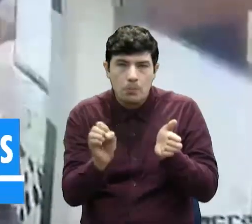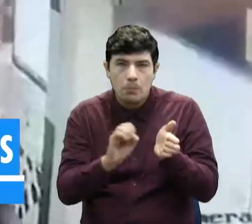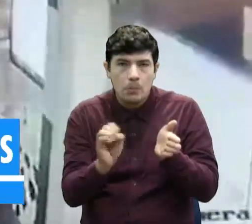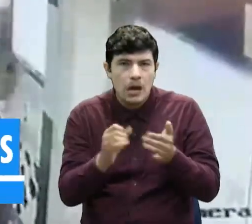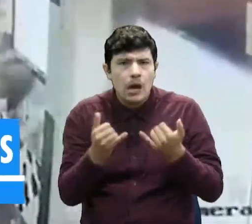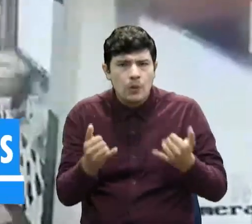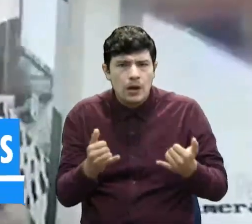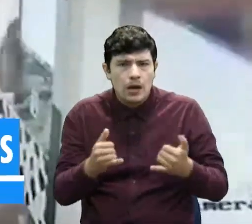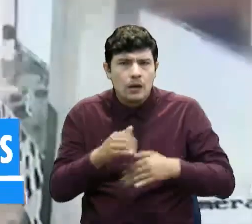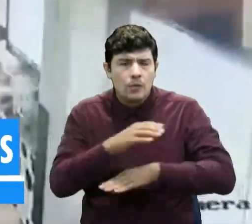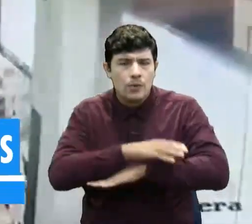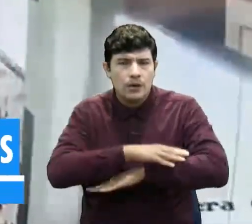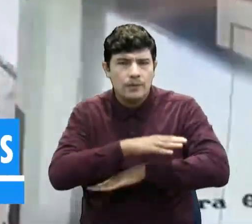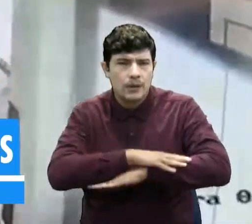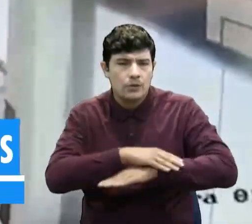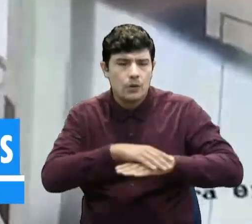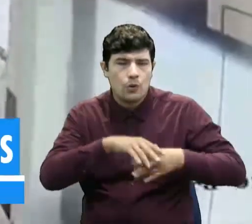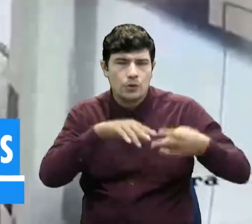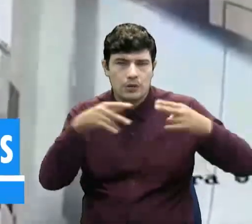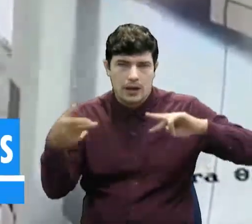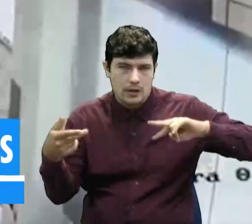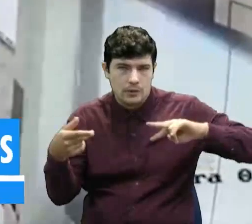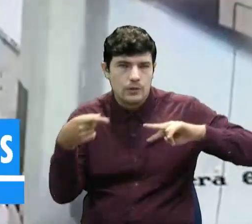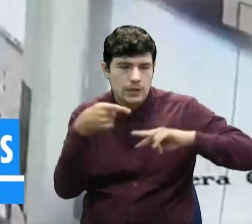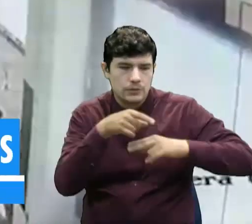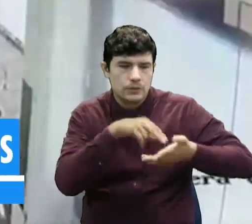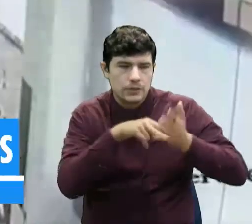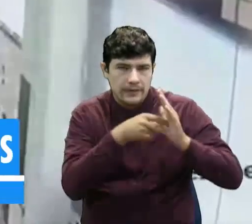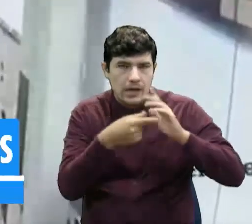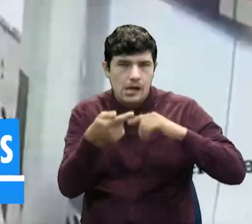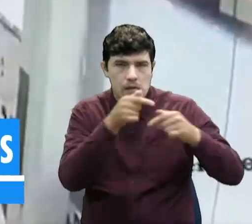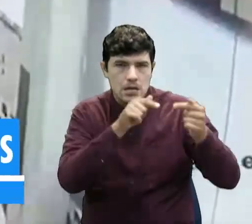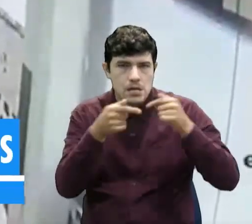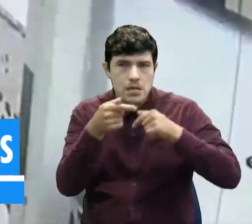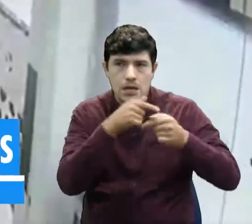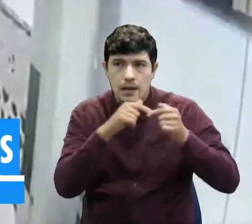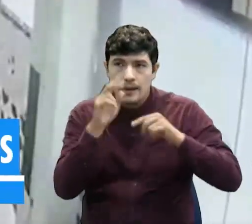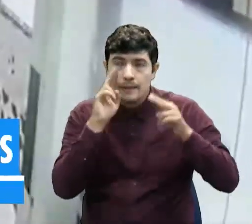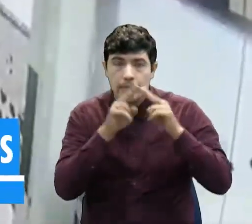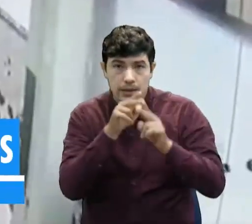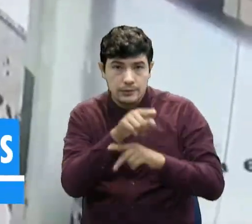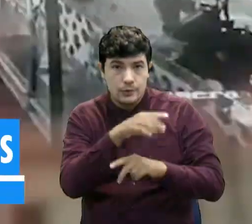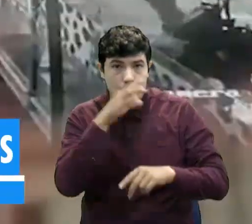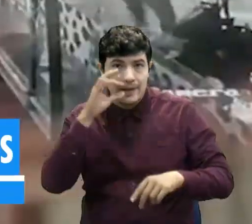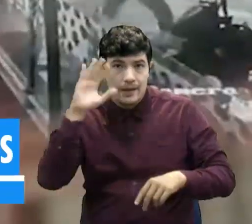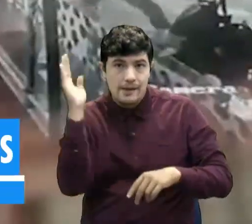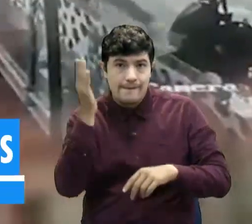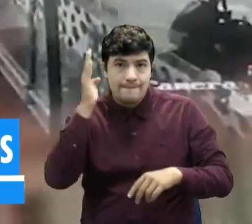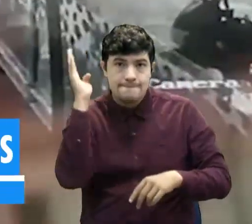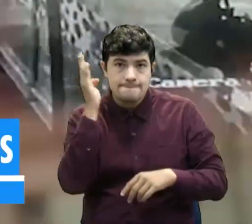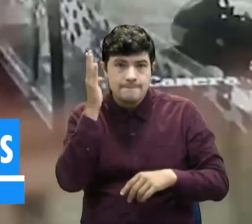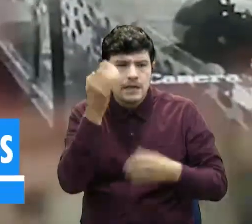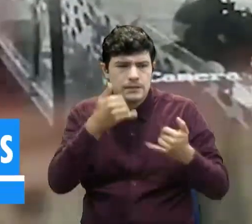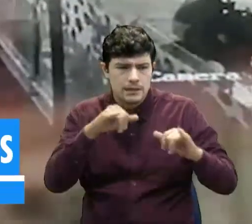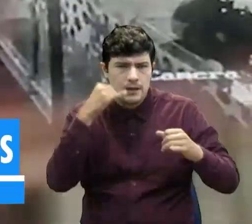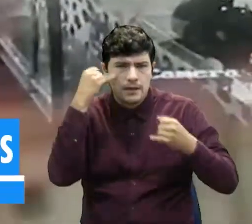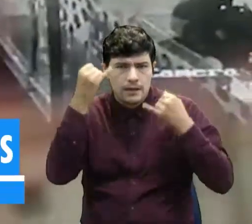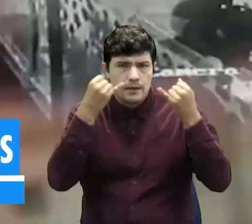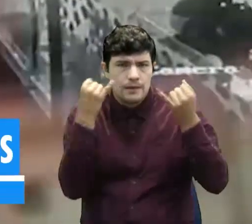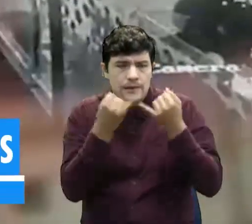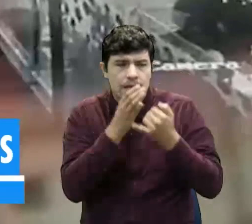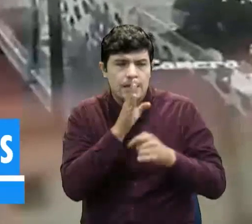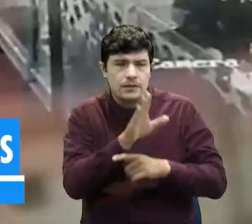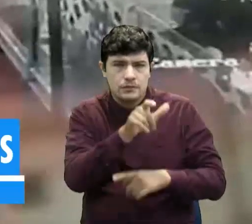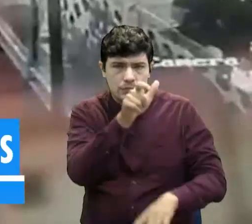comportamiento contrario a la convivencia, que fue la riña. Evidenciamos a un sujeto con un machete, ya identificamos de quién